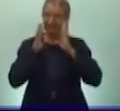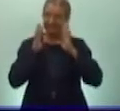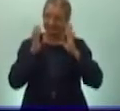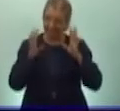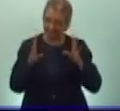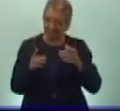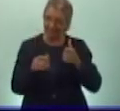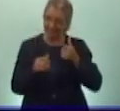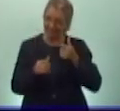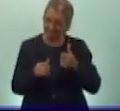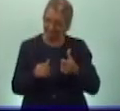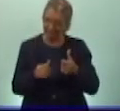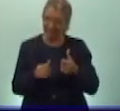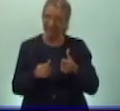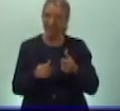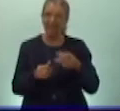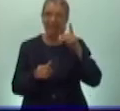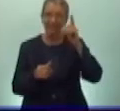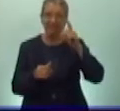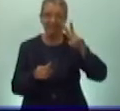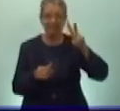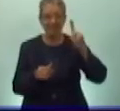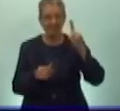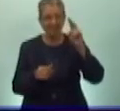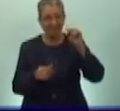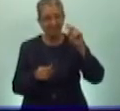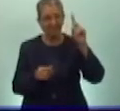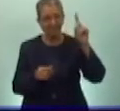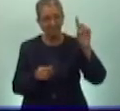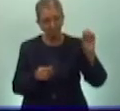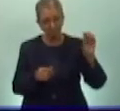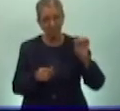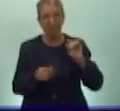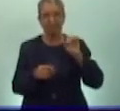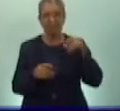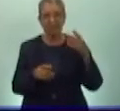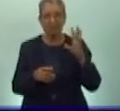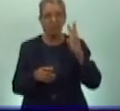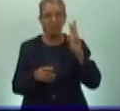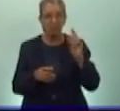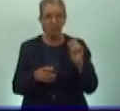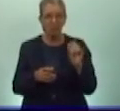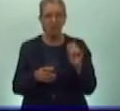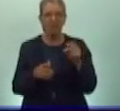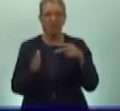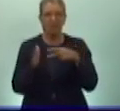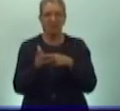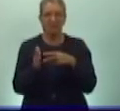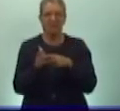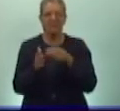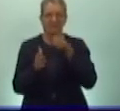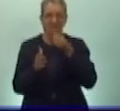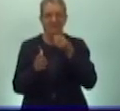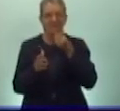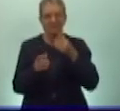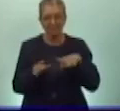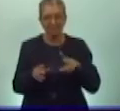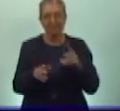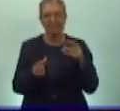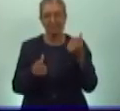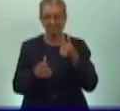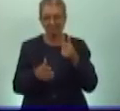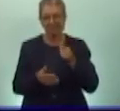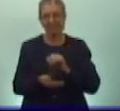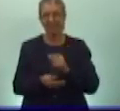a el dividendo en este caso, o sea, los números que van a ser divisibles por 10. ¿Estamos de acuerdo? Pues comenzamos con la